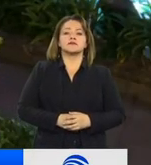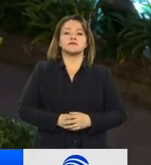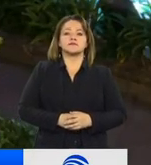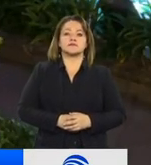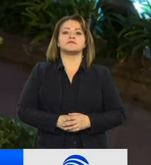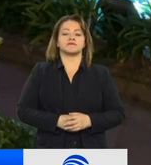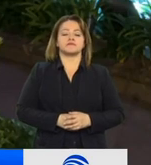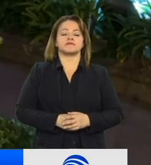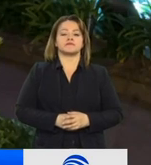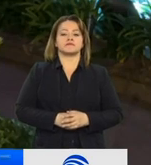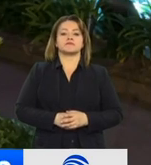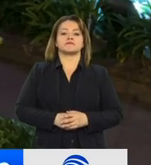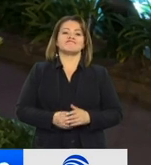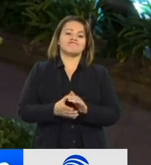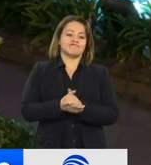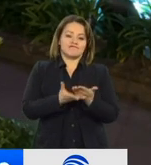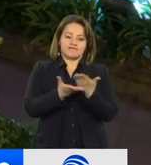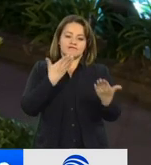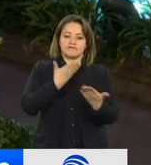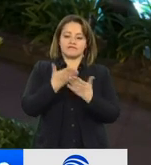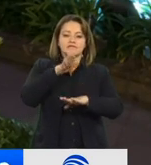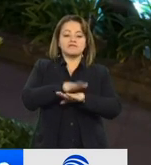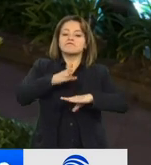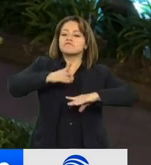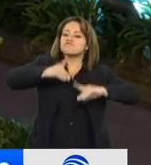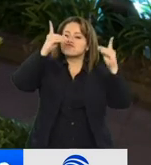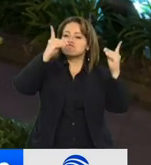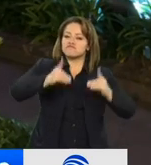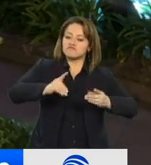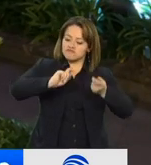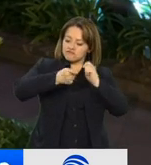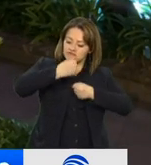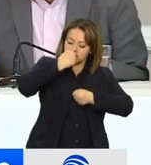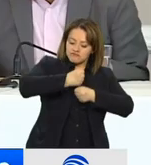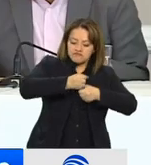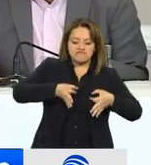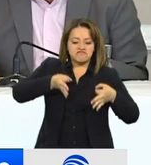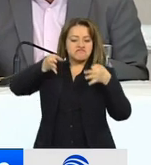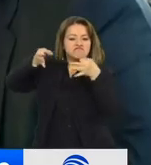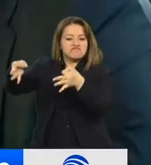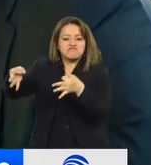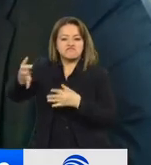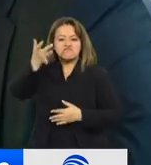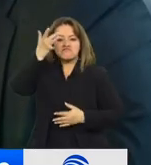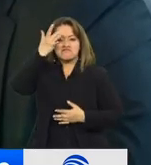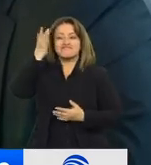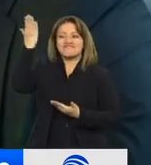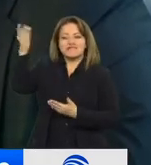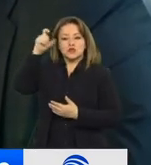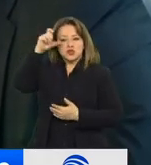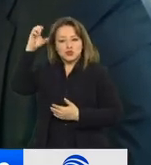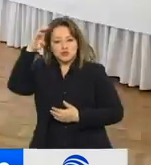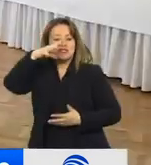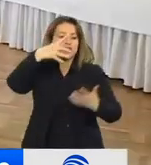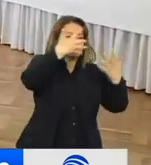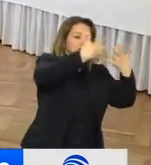¿Qué tal, Ana María? Televidentes, un cordial saludo, muy buenas tardes. Pues esta decisión se toma por parte del presidente Gustavo Petro, quien después de entablar un diálogo con los